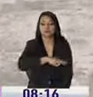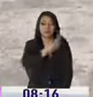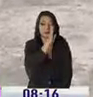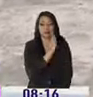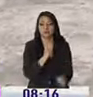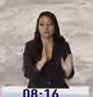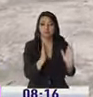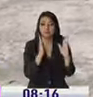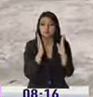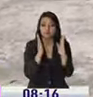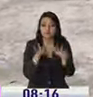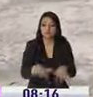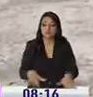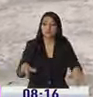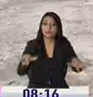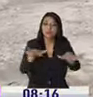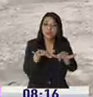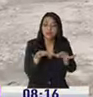ese espacio es